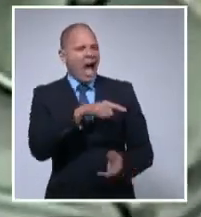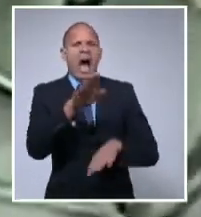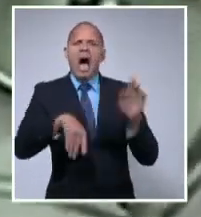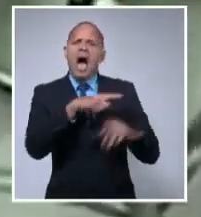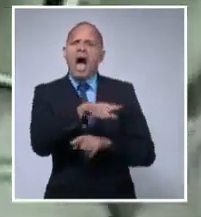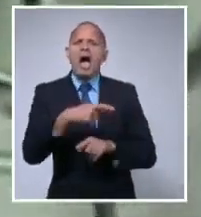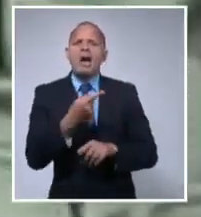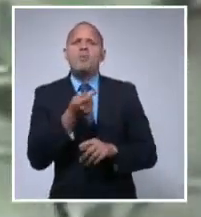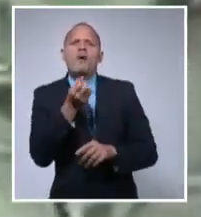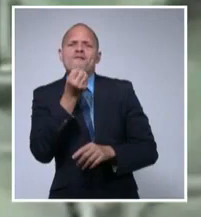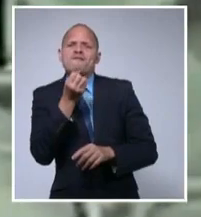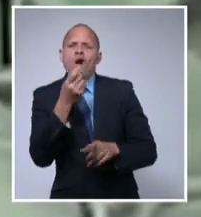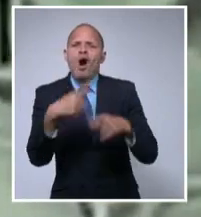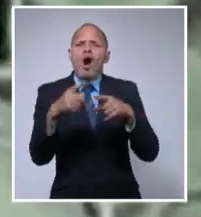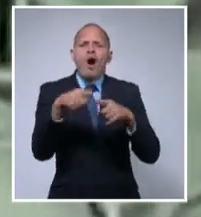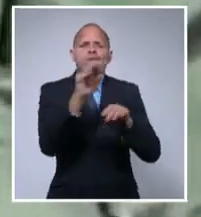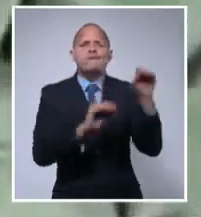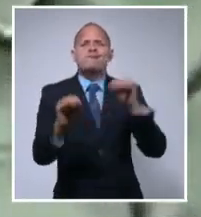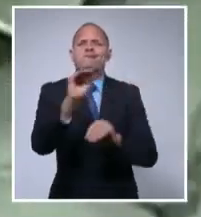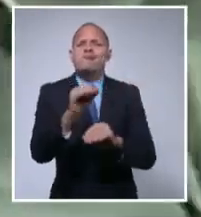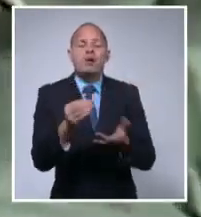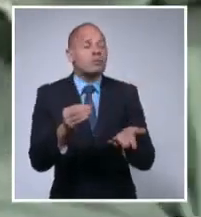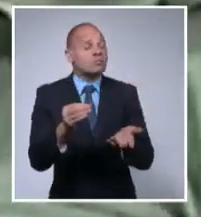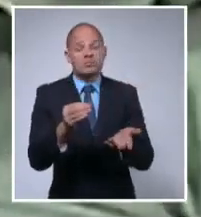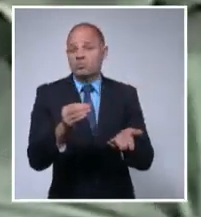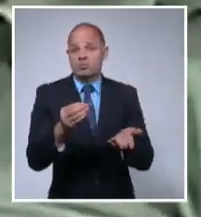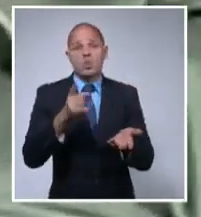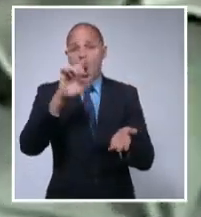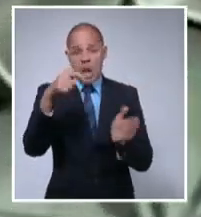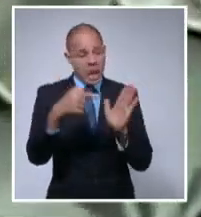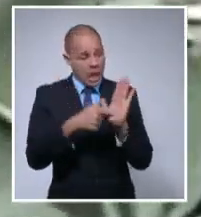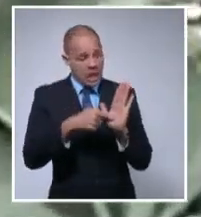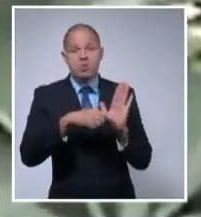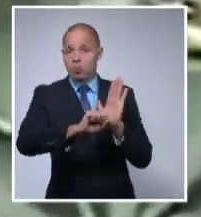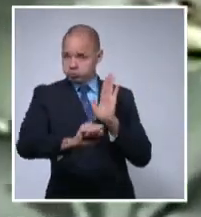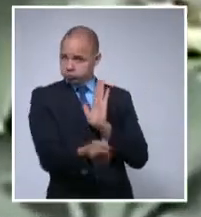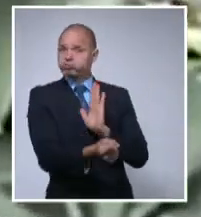aplicarle las leyes, sencillamente. Y vamos a revisar las leyes